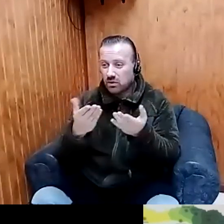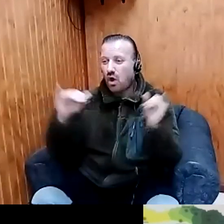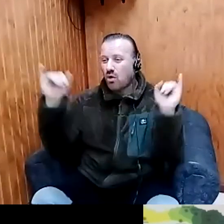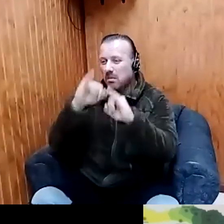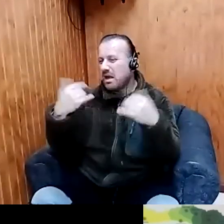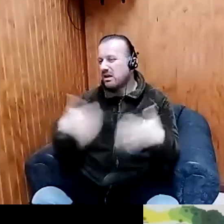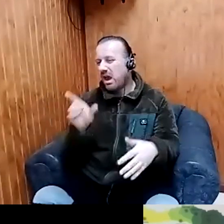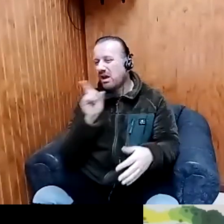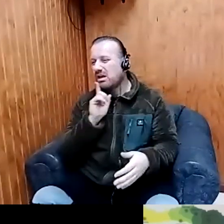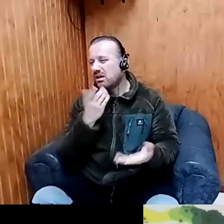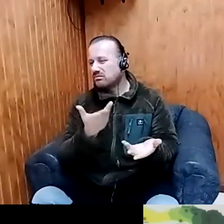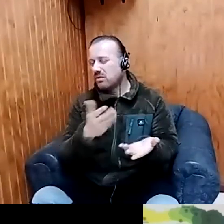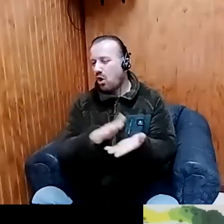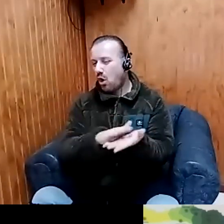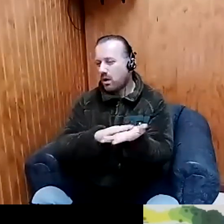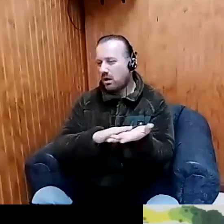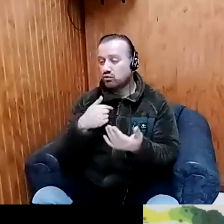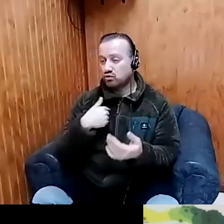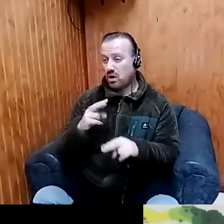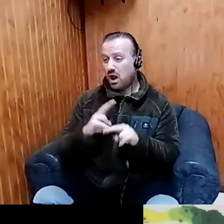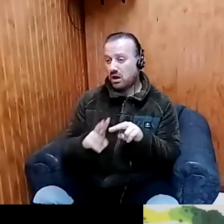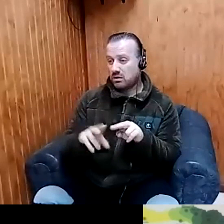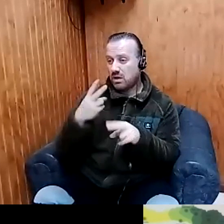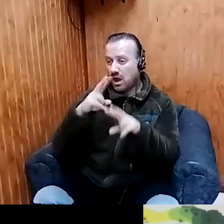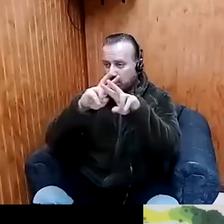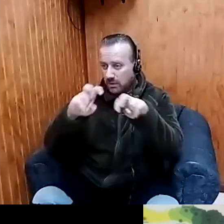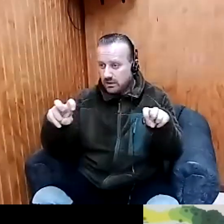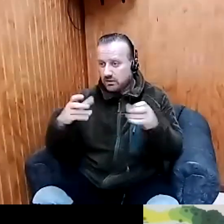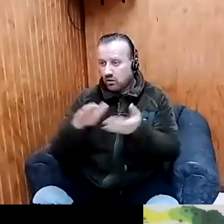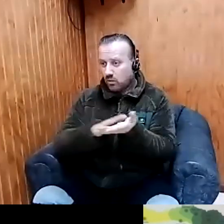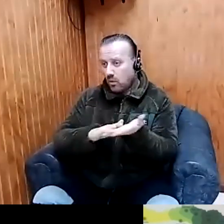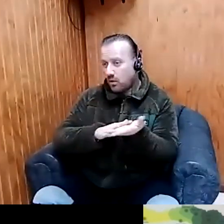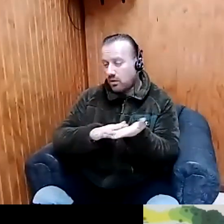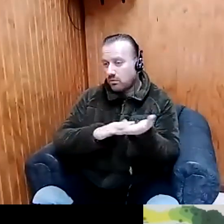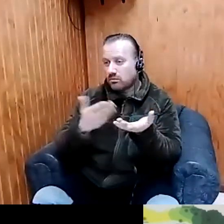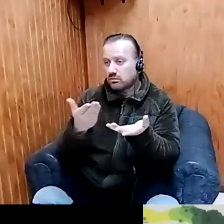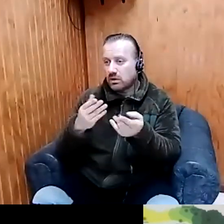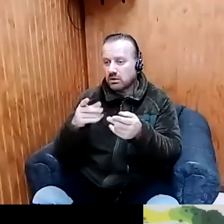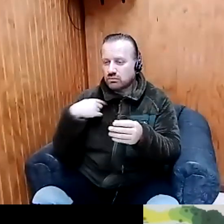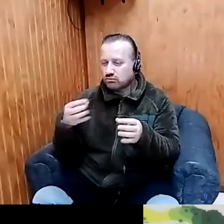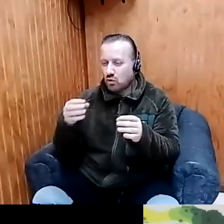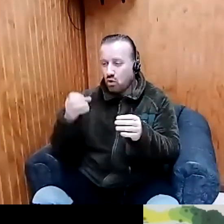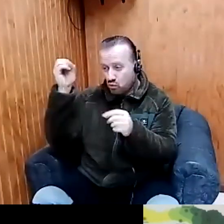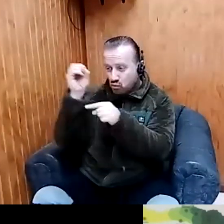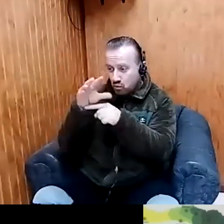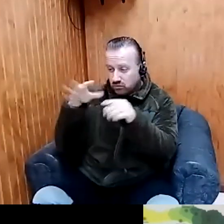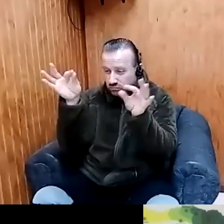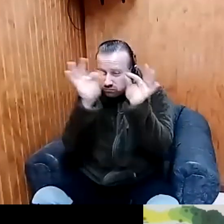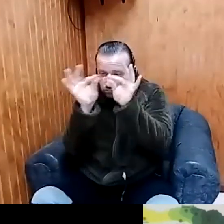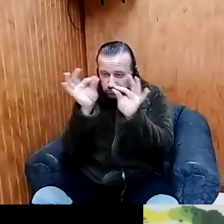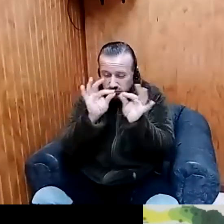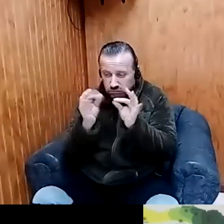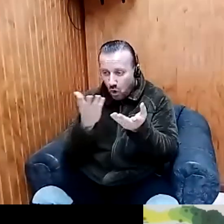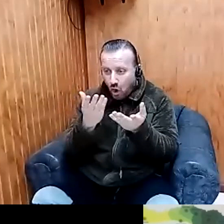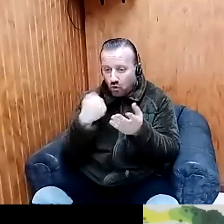preexistente. Por ejemplo, si yo estoy haciendo una investigación, pues por ejemplo, montando circuitos eléctricos, ¿no? O analizando el crecimiento